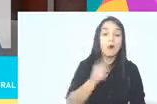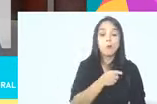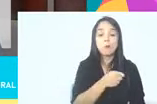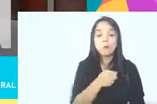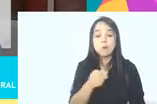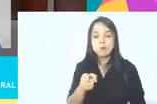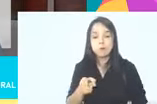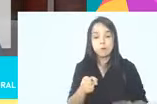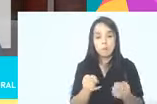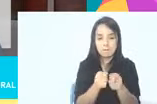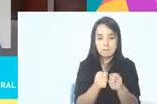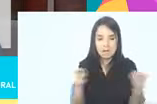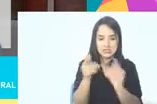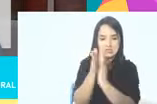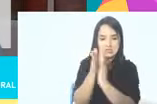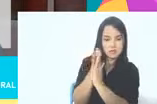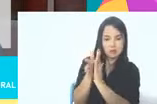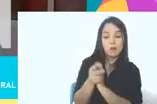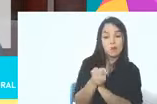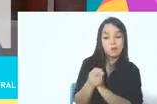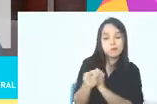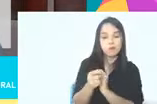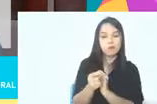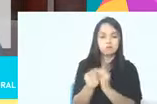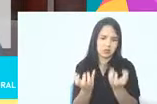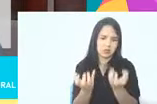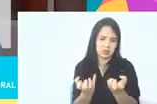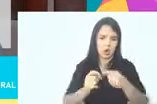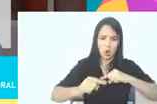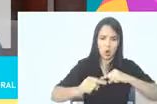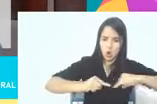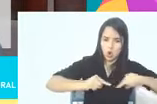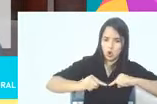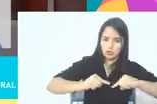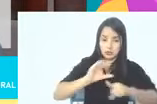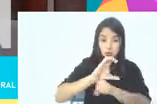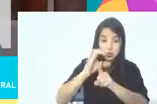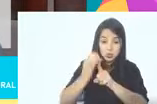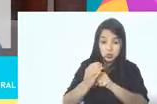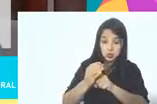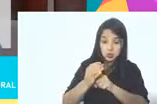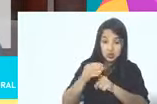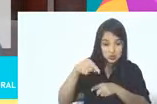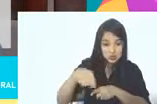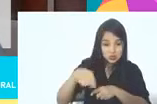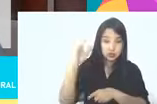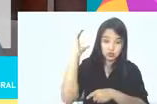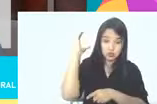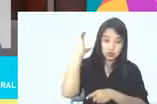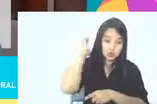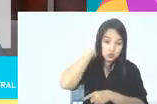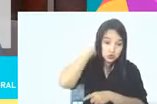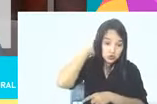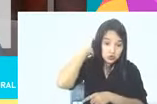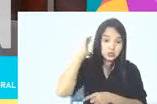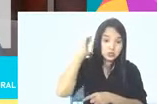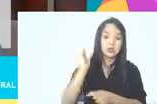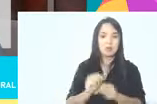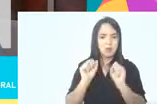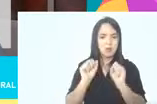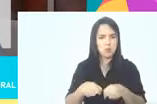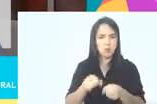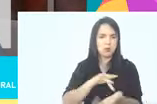de conectividad en nuestro territorio, por eso este proyecto para los espacios formativos va a garantizar el tema de